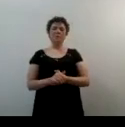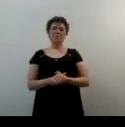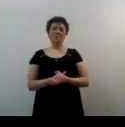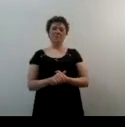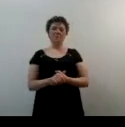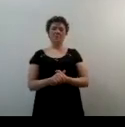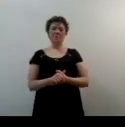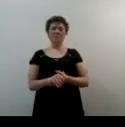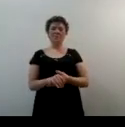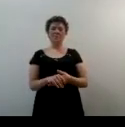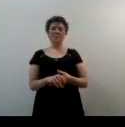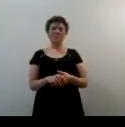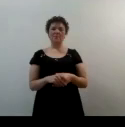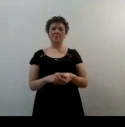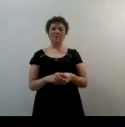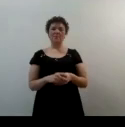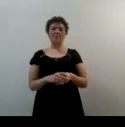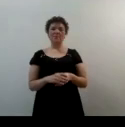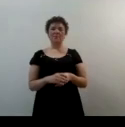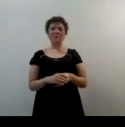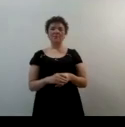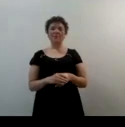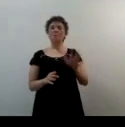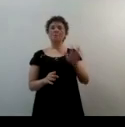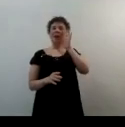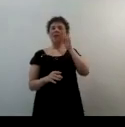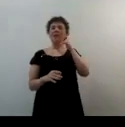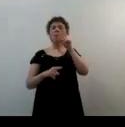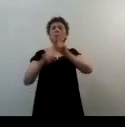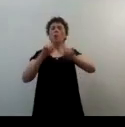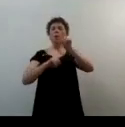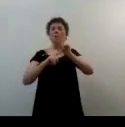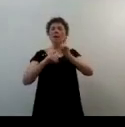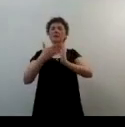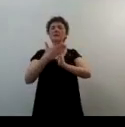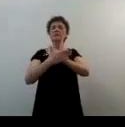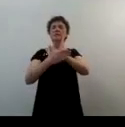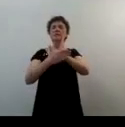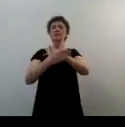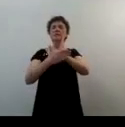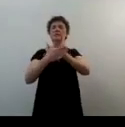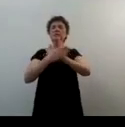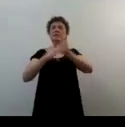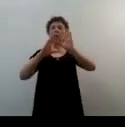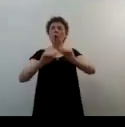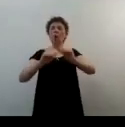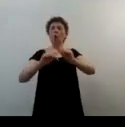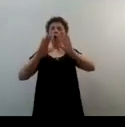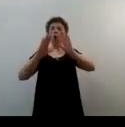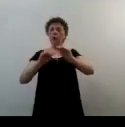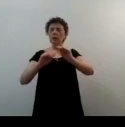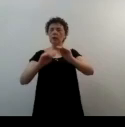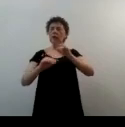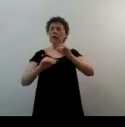Intuyo que esto también, ¿no? De momento se está estropeando, ¿eh? ¿Cómo se está estropeando? ¿Que se me corta o...? Sí, sí.